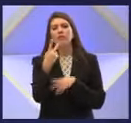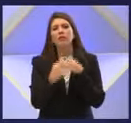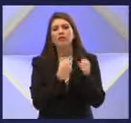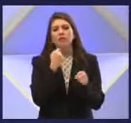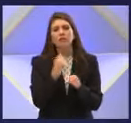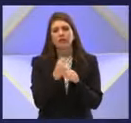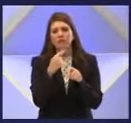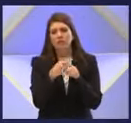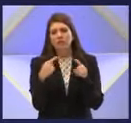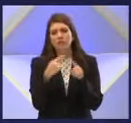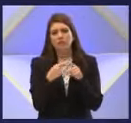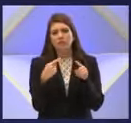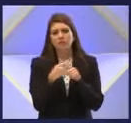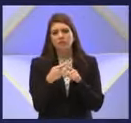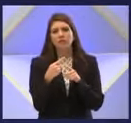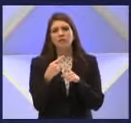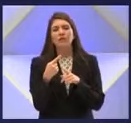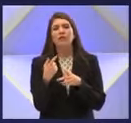2030